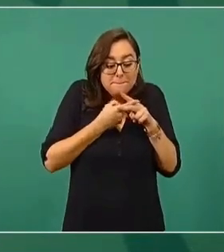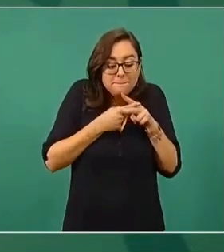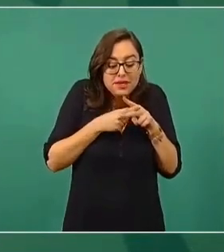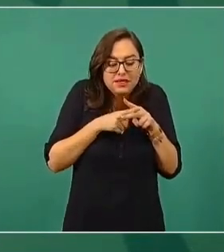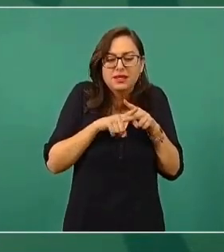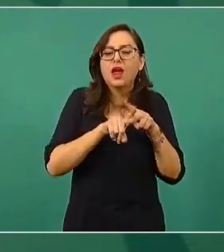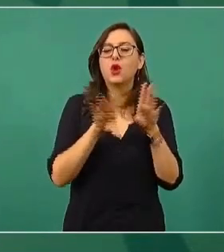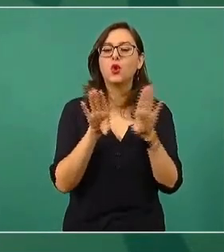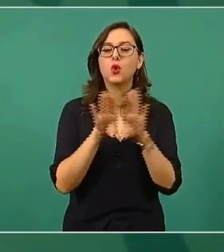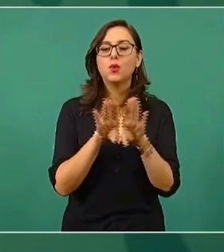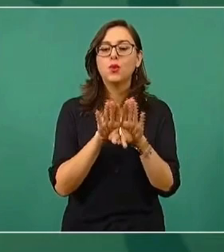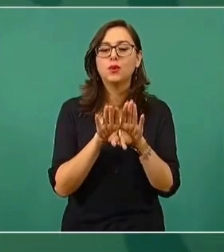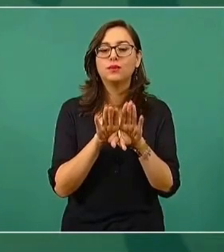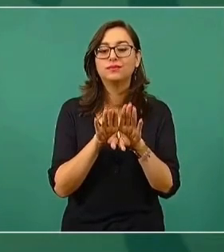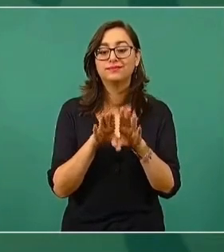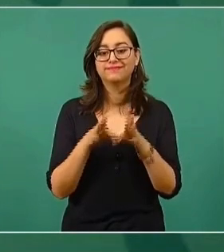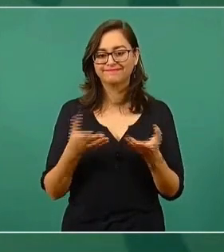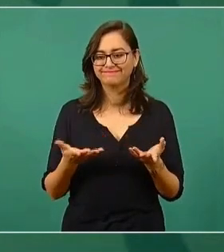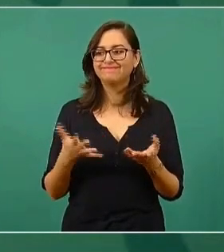pobreza,